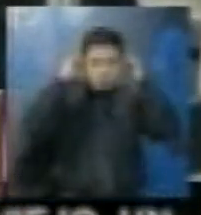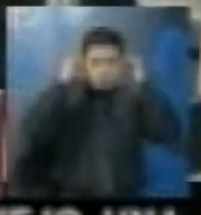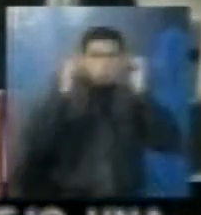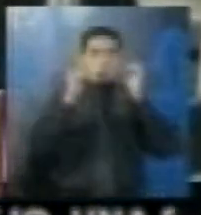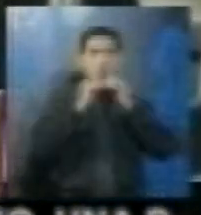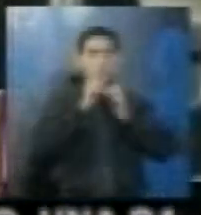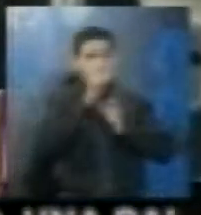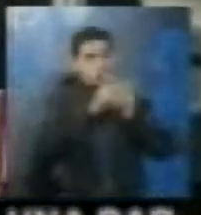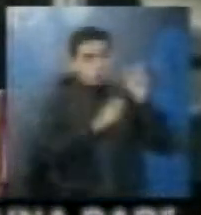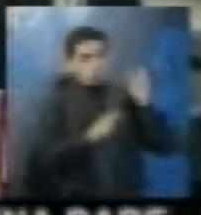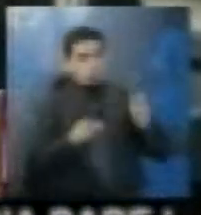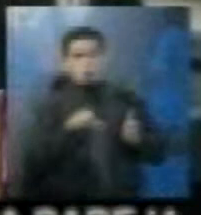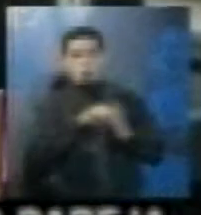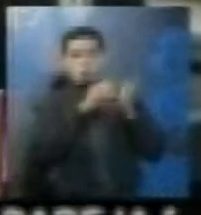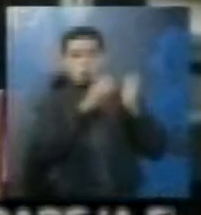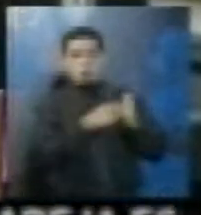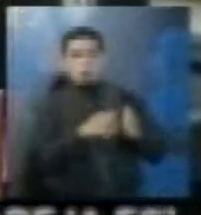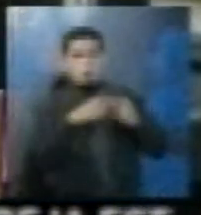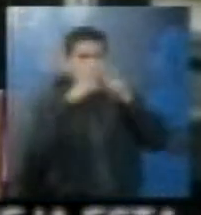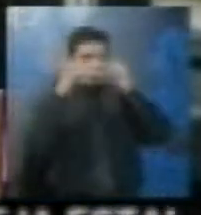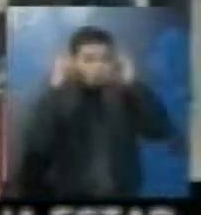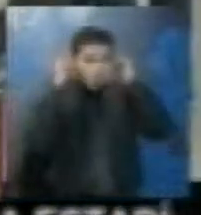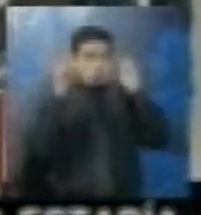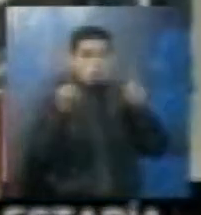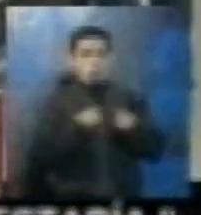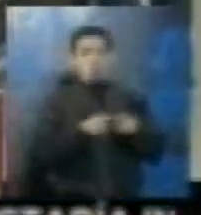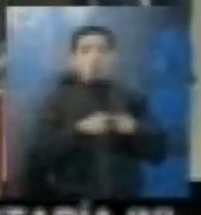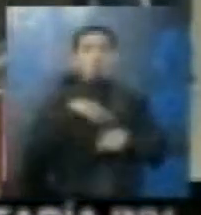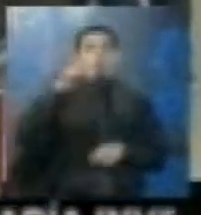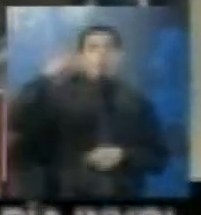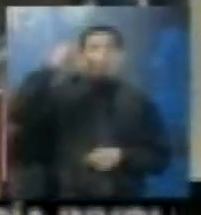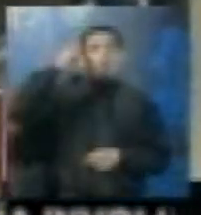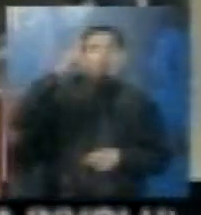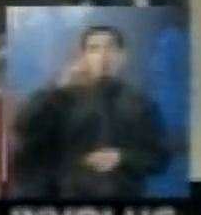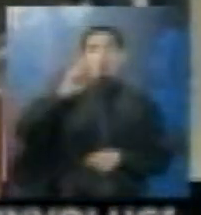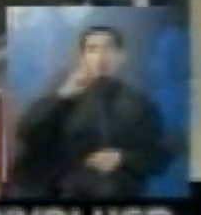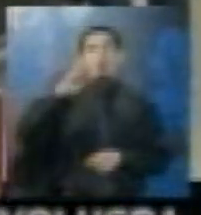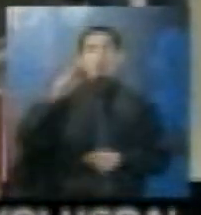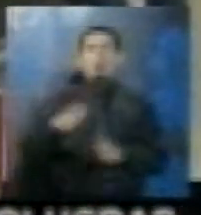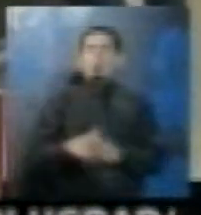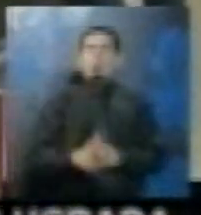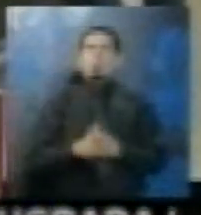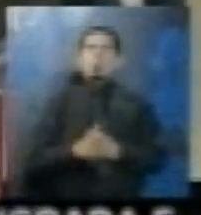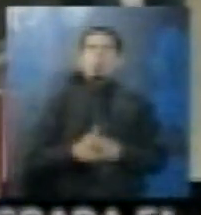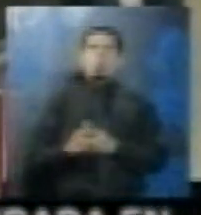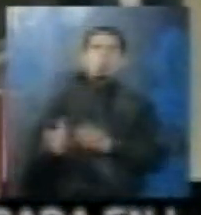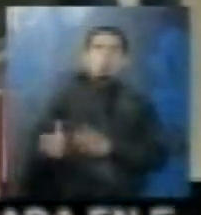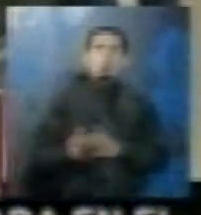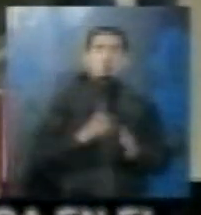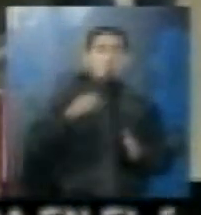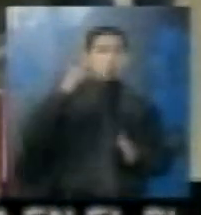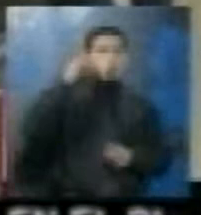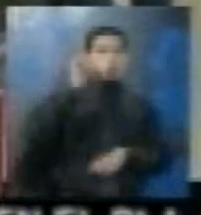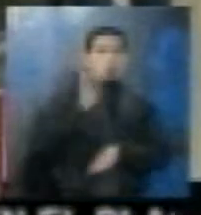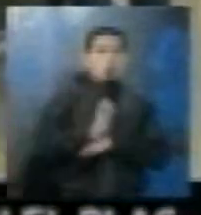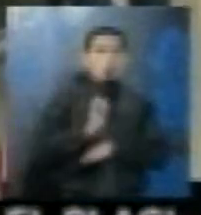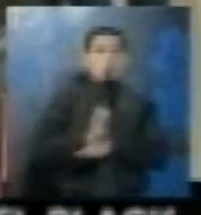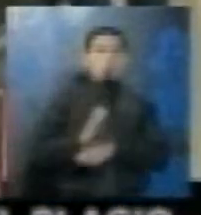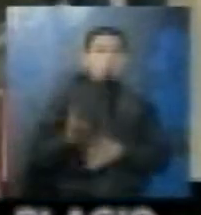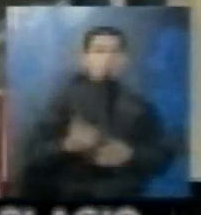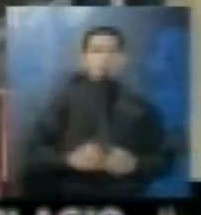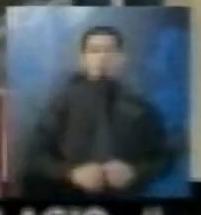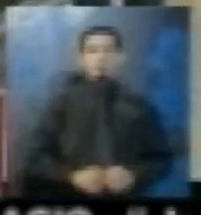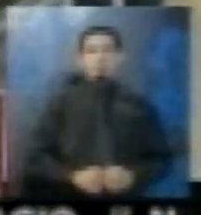van a viajar. Lorena Costa, gobernadora de la provincia, dice que es necesario tomar medidas urgentes tal como lo ha establecido el gobierno nacional ante esta